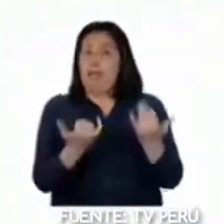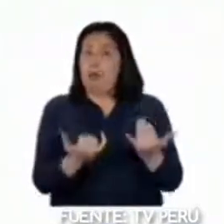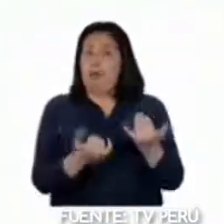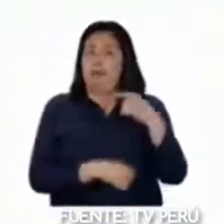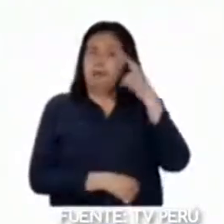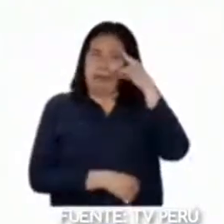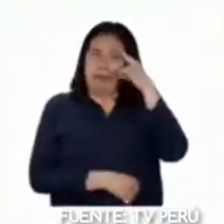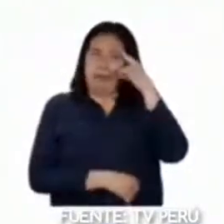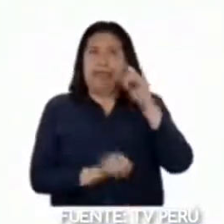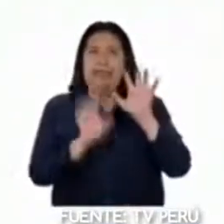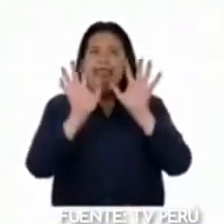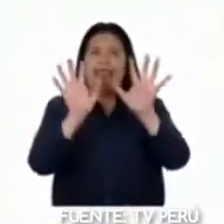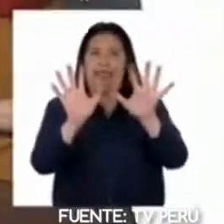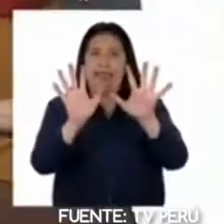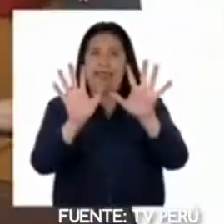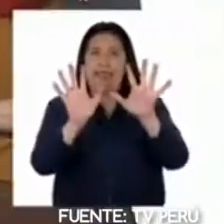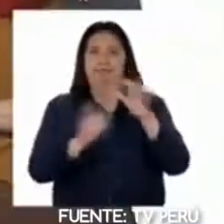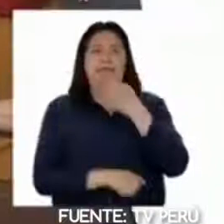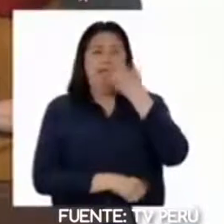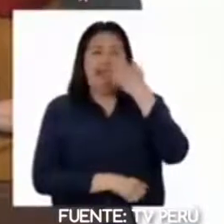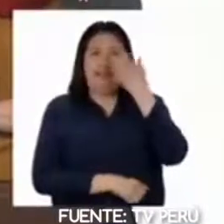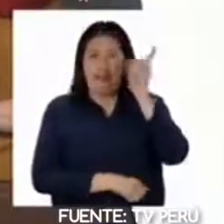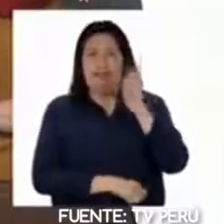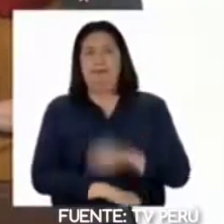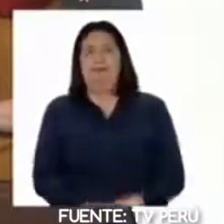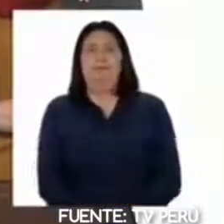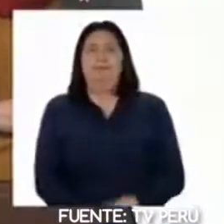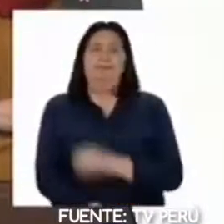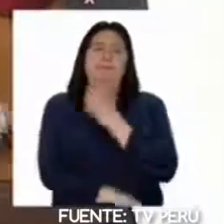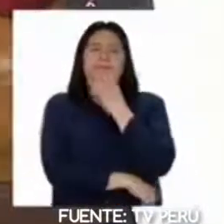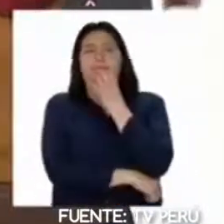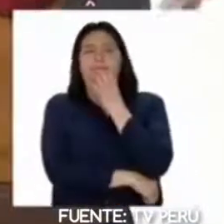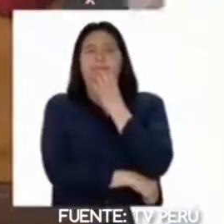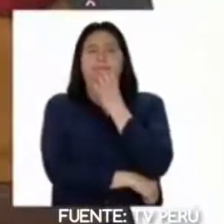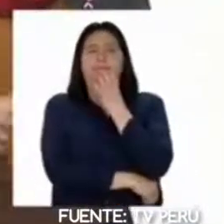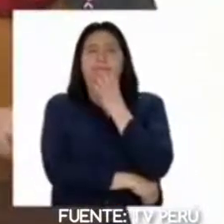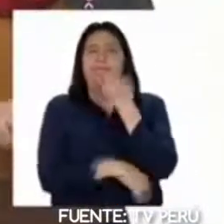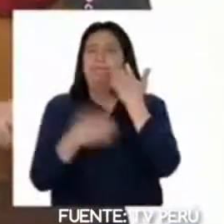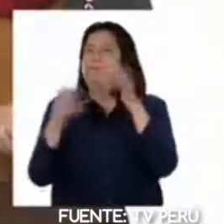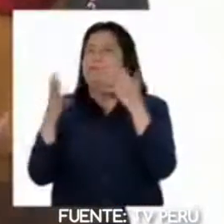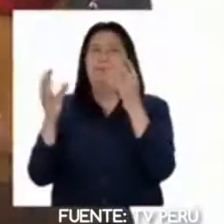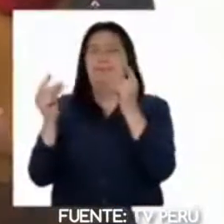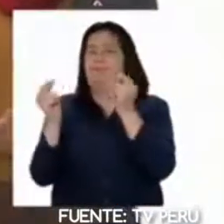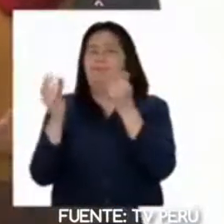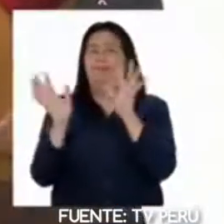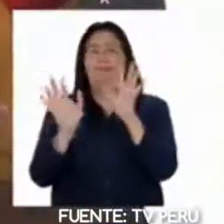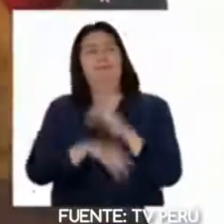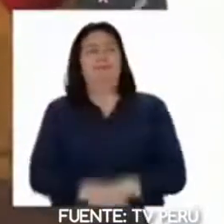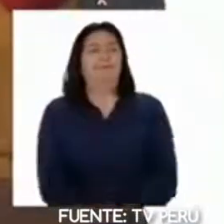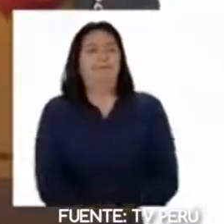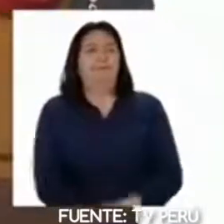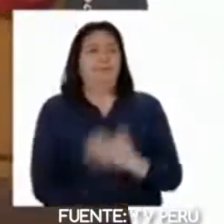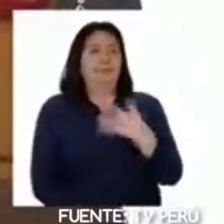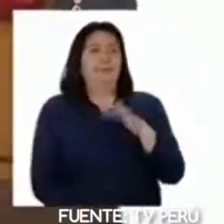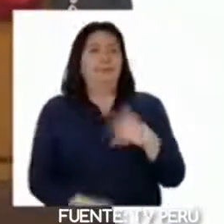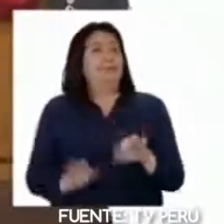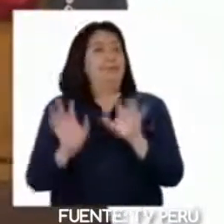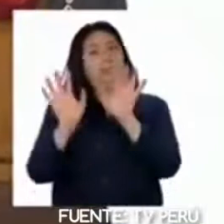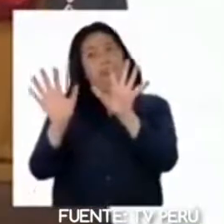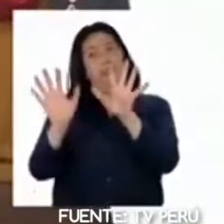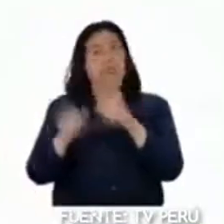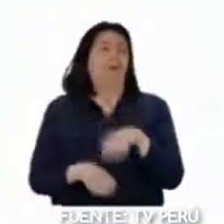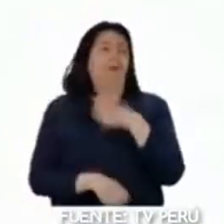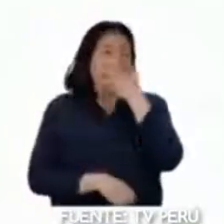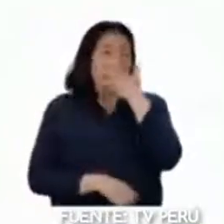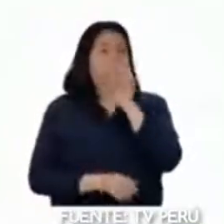Ahora imagina 10 manzanas. ¡Ya está! ¡Listo! Es una decena de